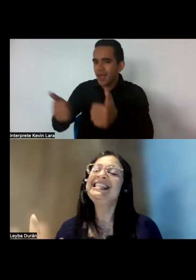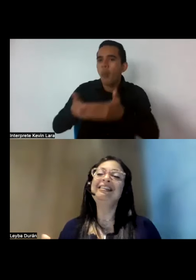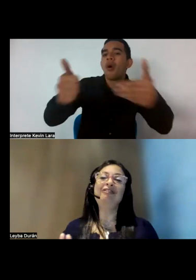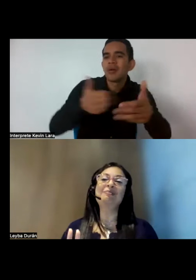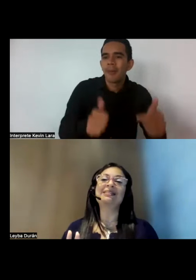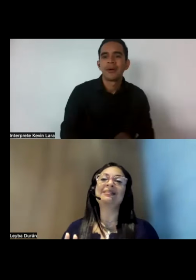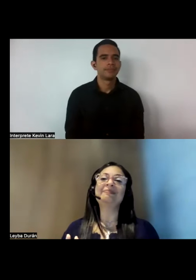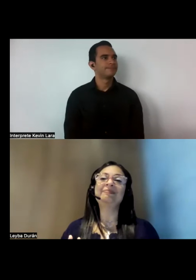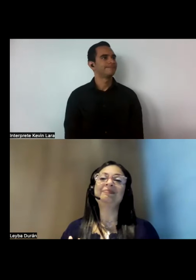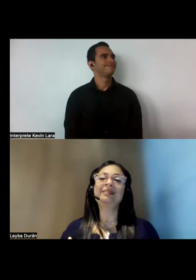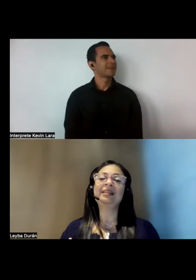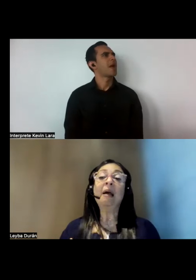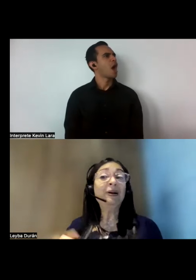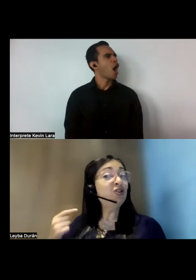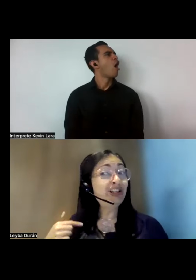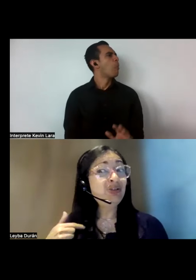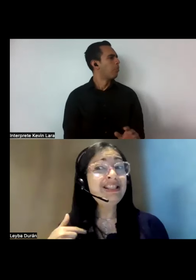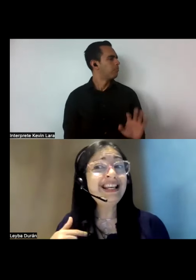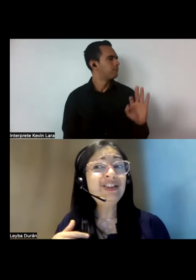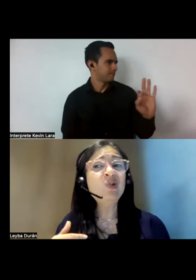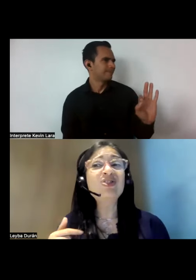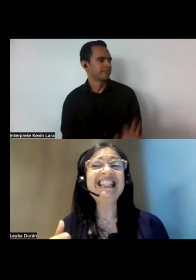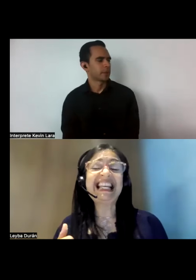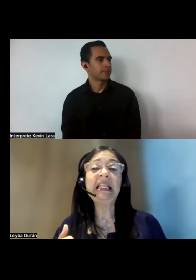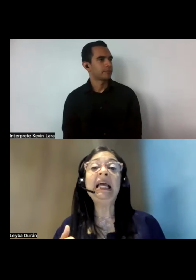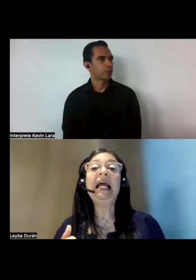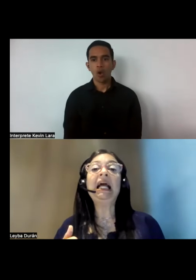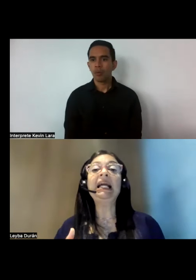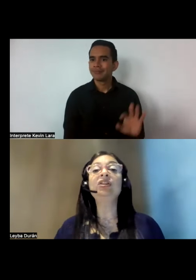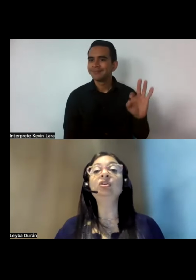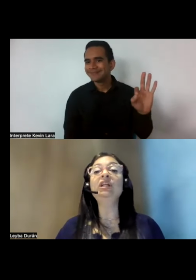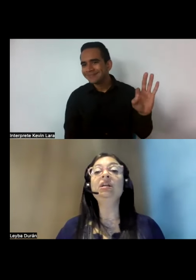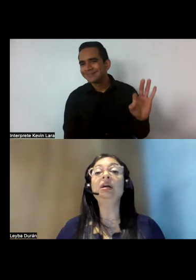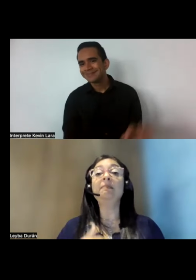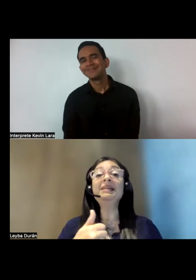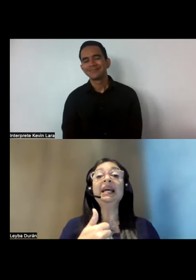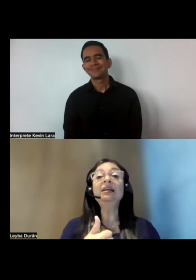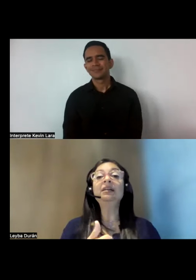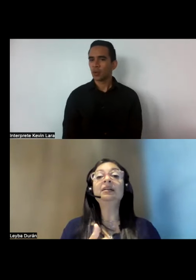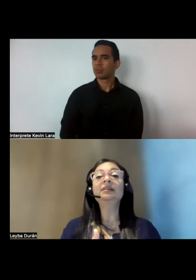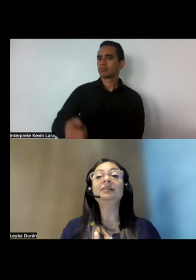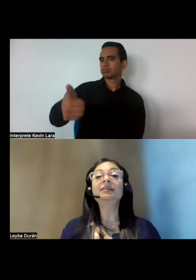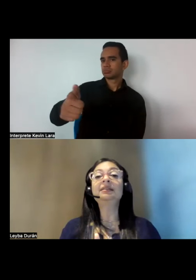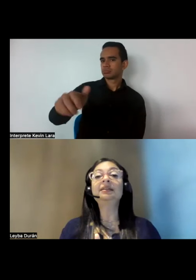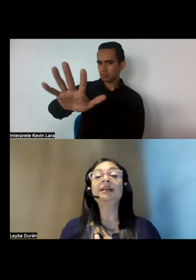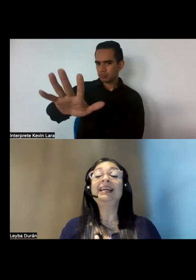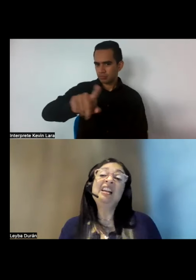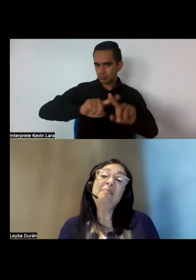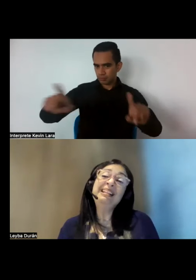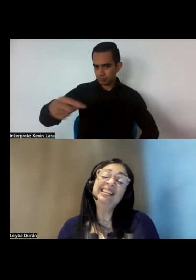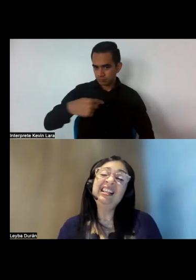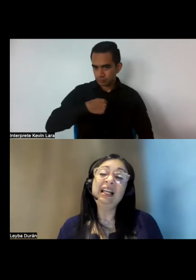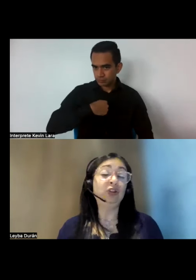de distintas formas. Pero yo estoy siendo consciente que estoy bien.